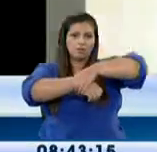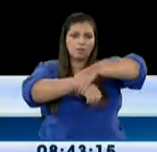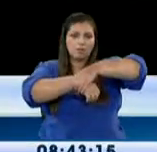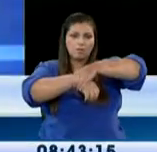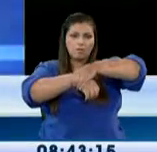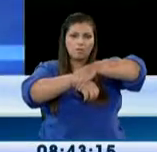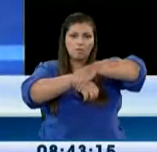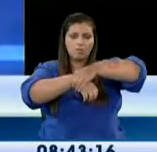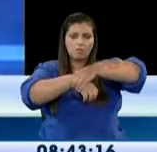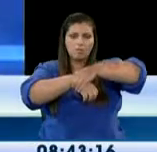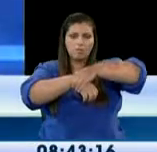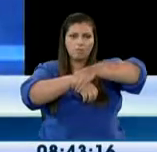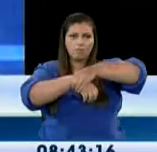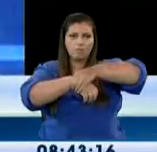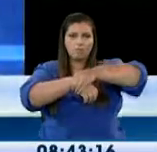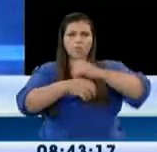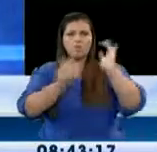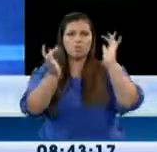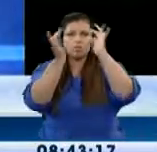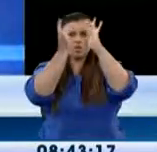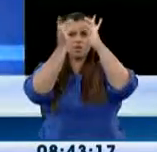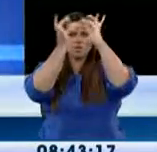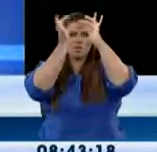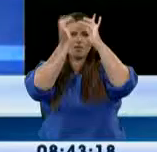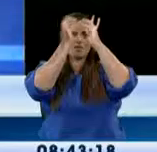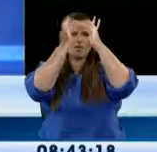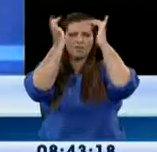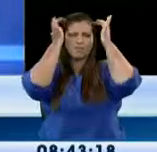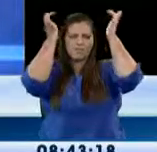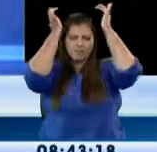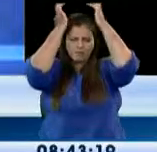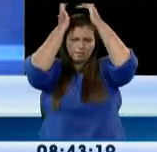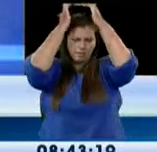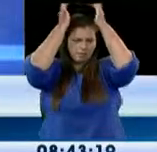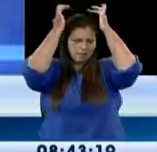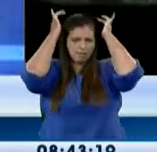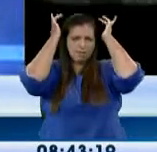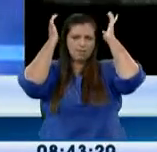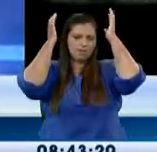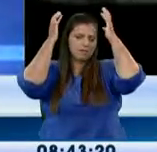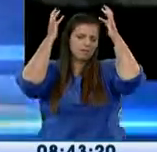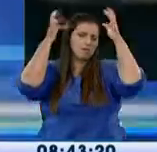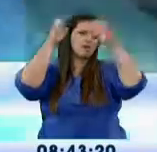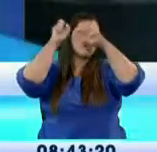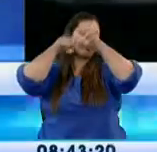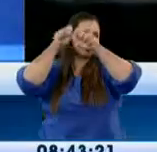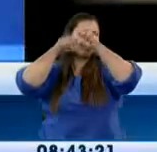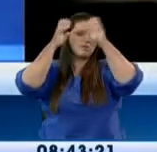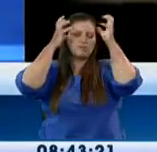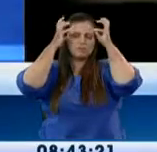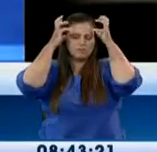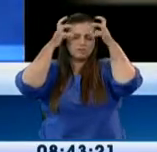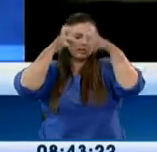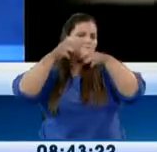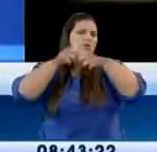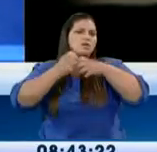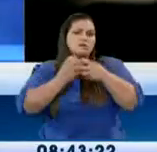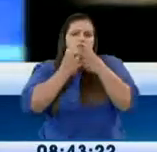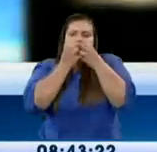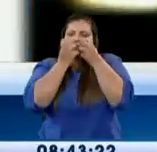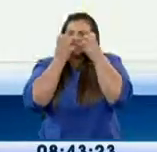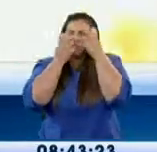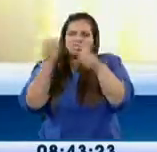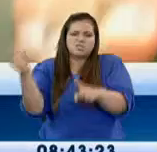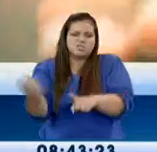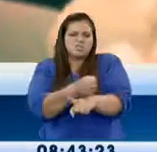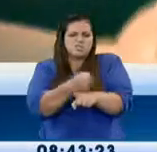frontal y hace que se vuelva paranoide, que se vuelva irritable, agresivo,